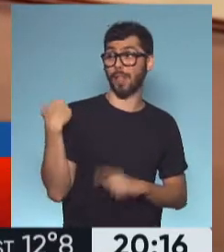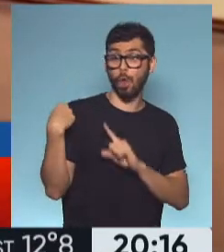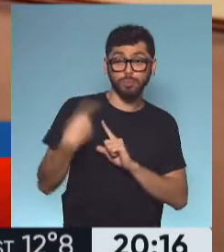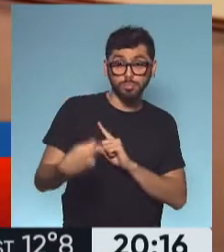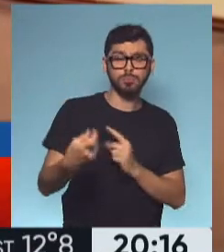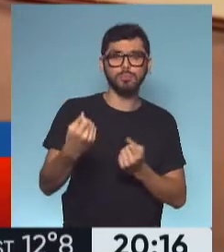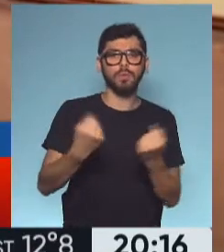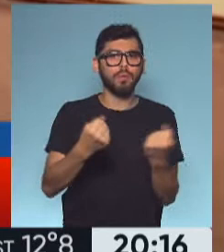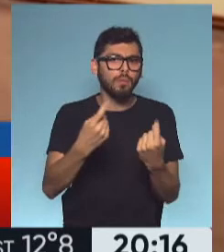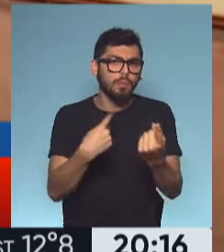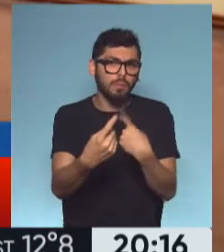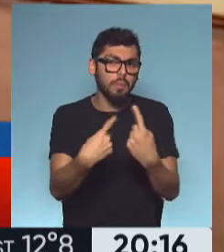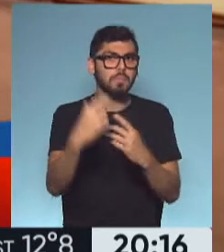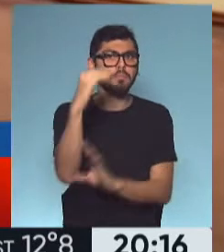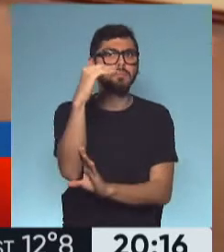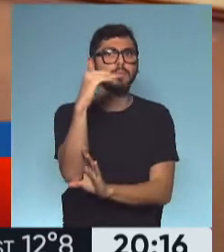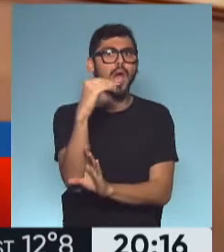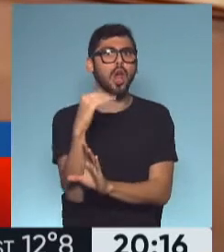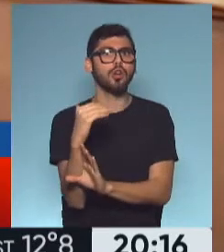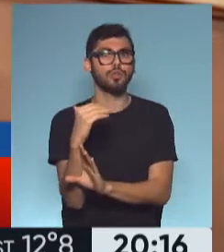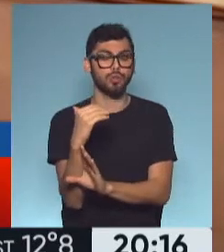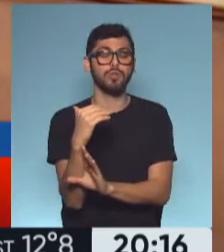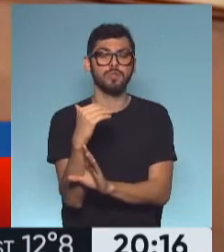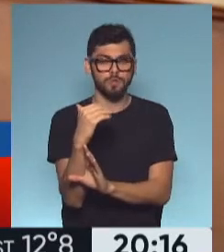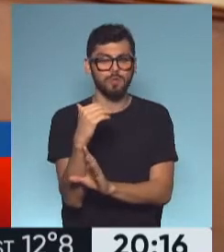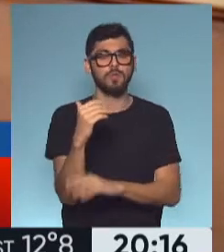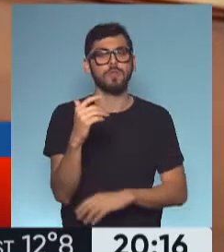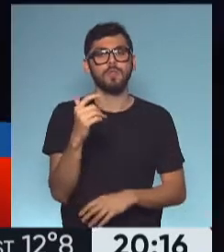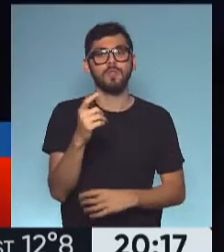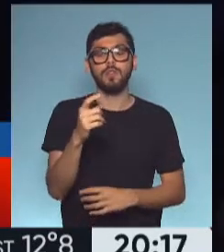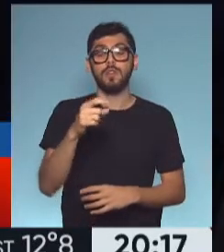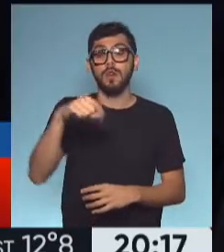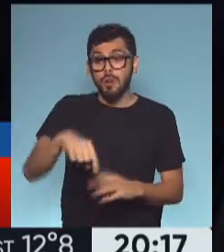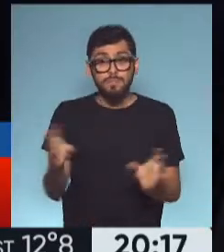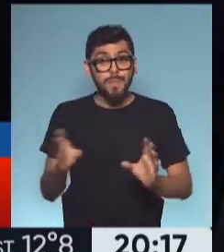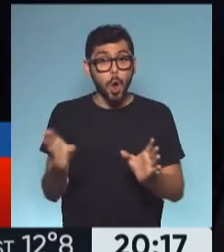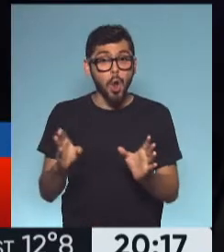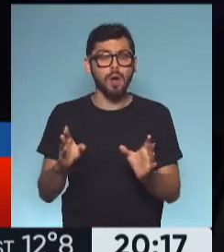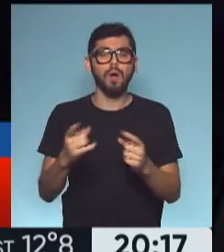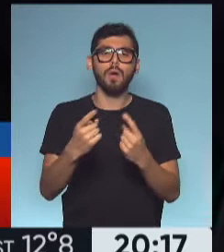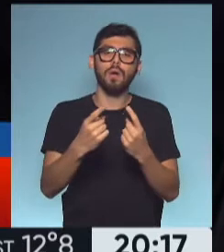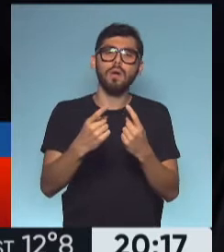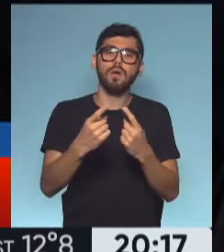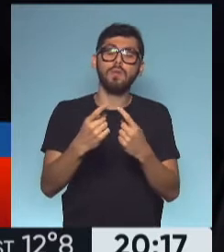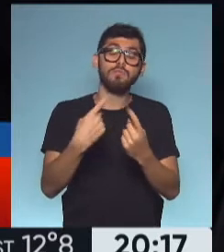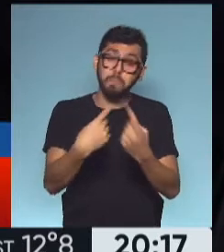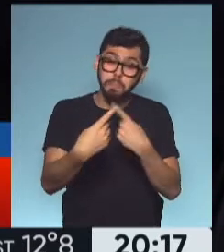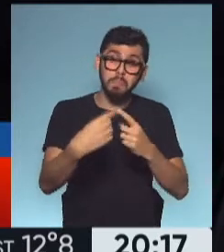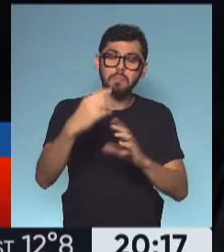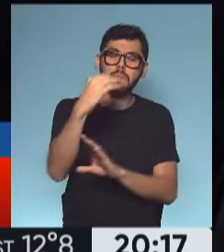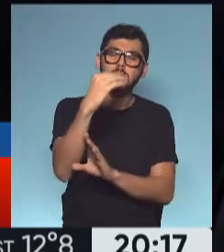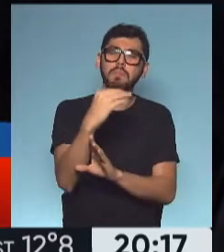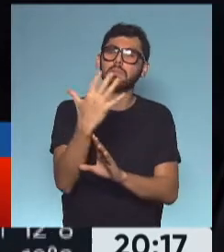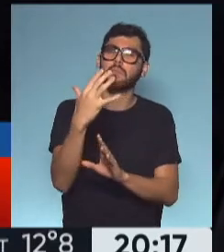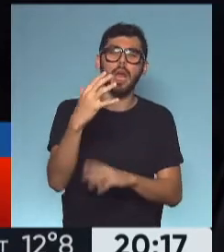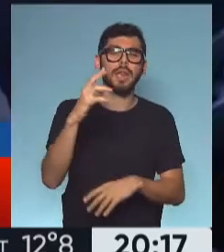la circulación por el ingreso a la provincia por el túnel subfluvial. En estos momentos la circulación ha descendido aproximadamente